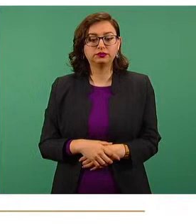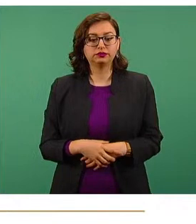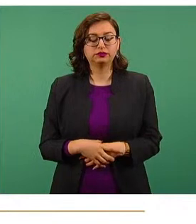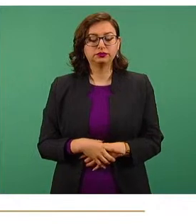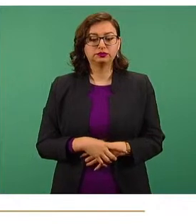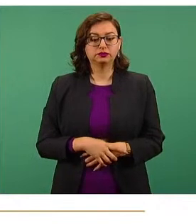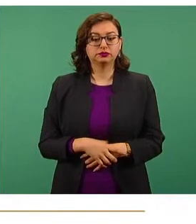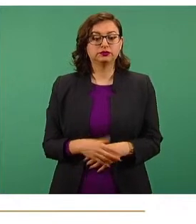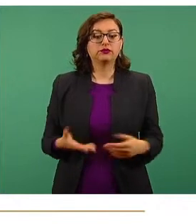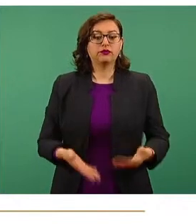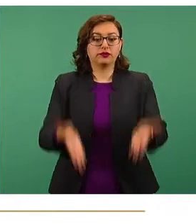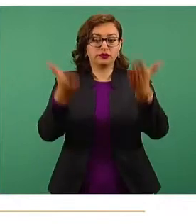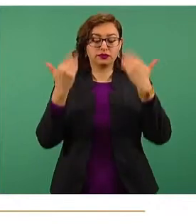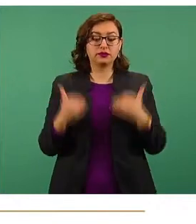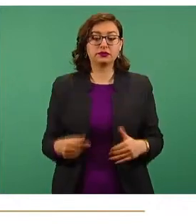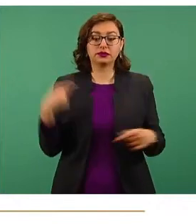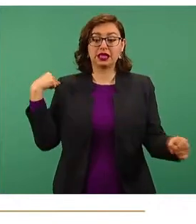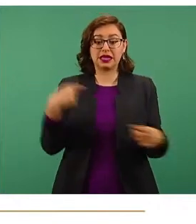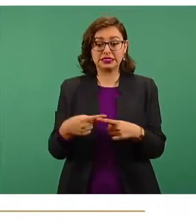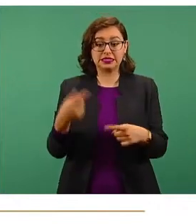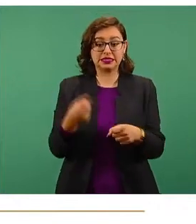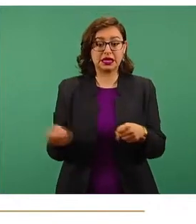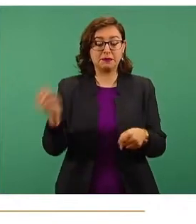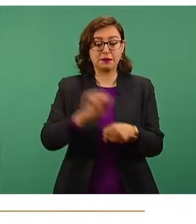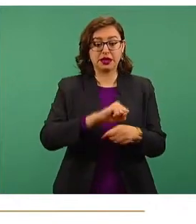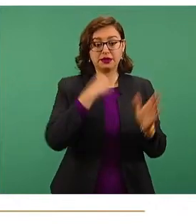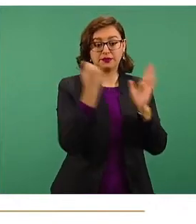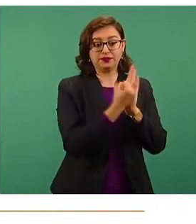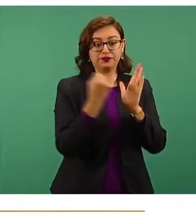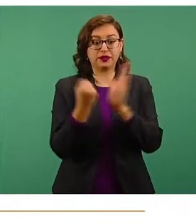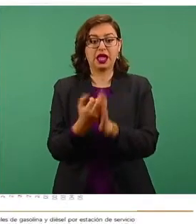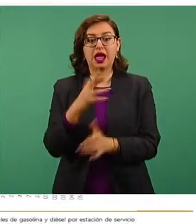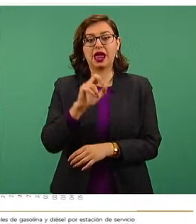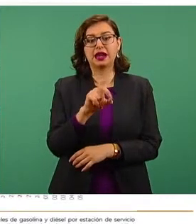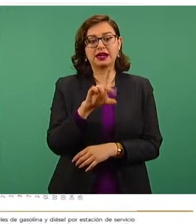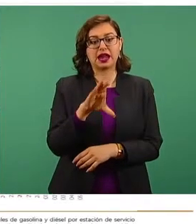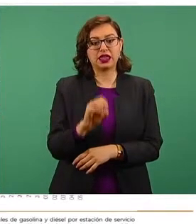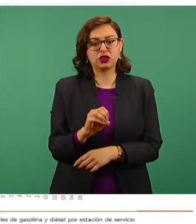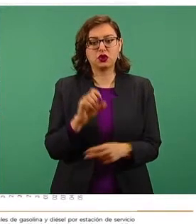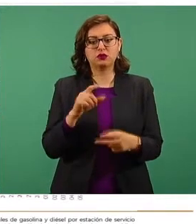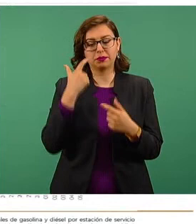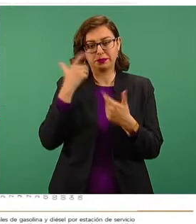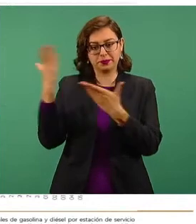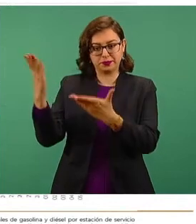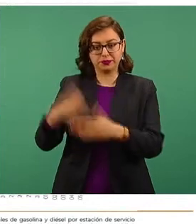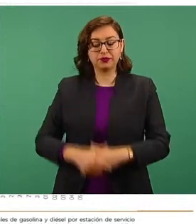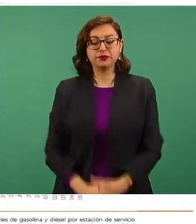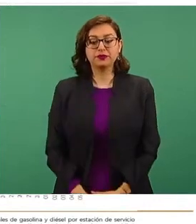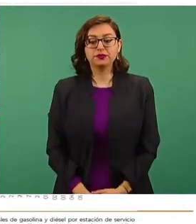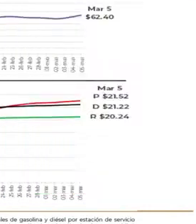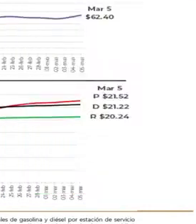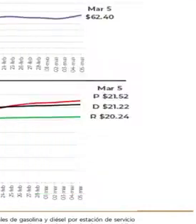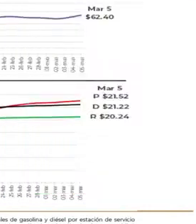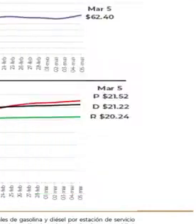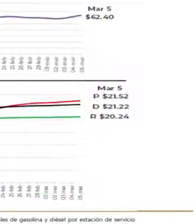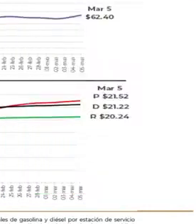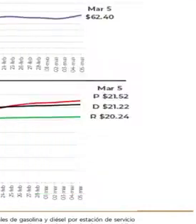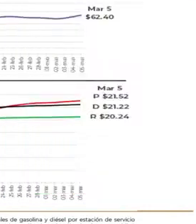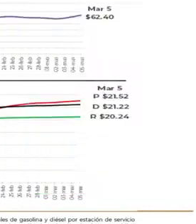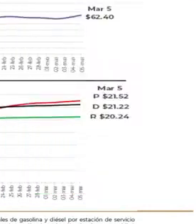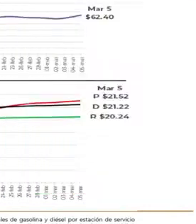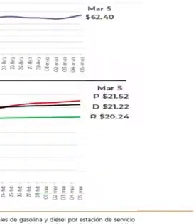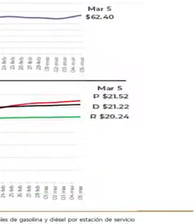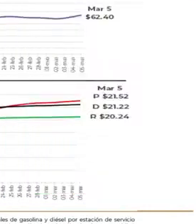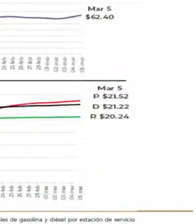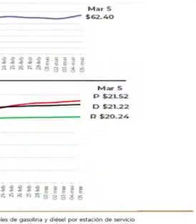vemos con promedios en la semana, Redco, Chevron y Full Gas fueron los tres más caros en la semana. Vale